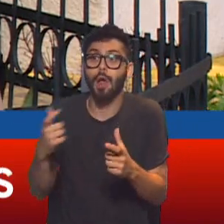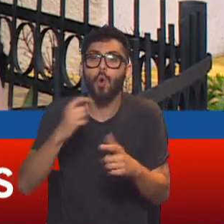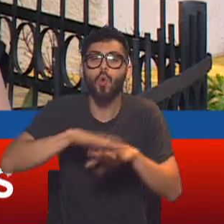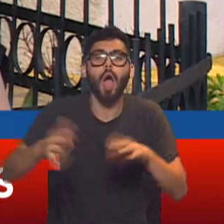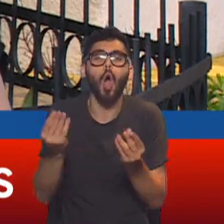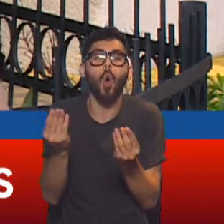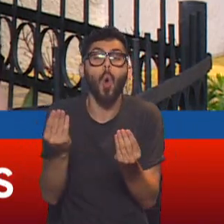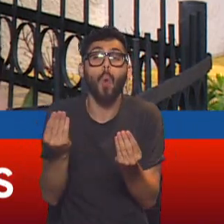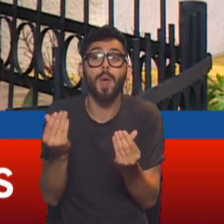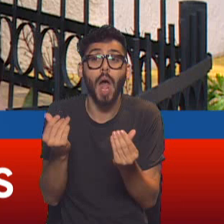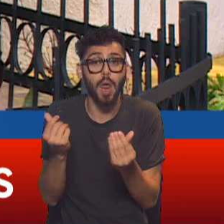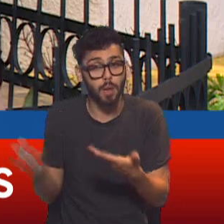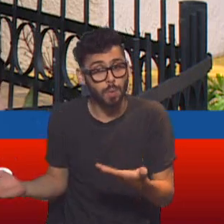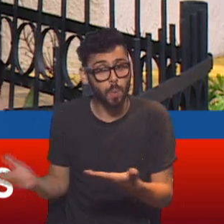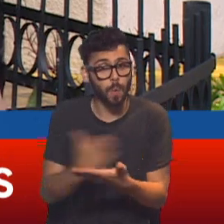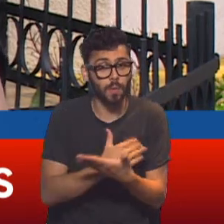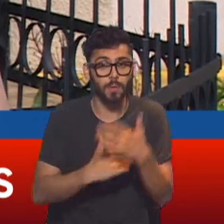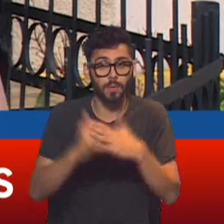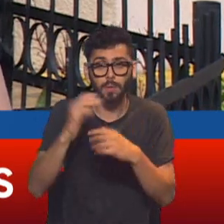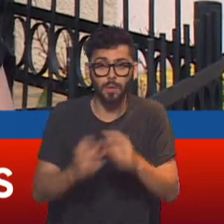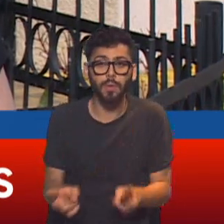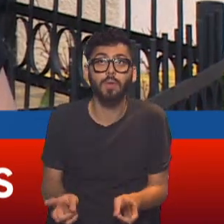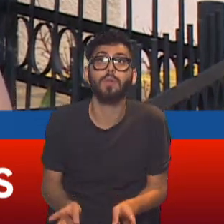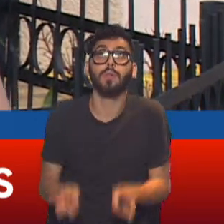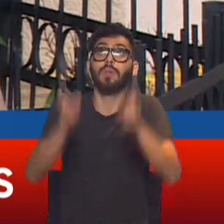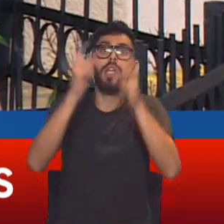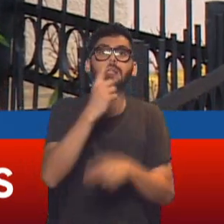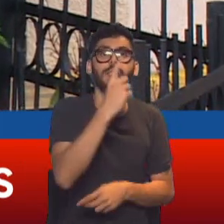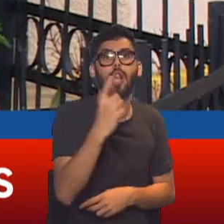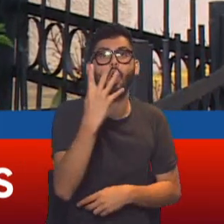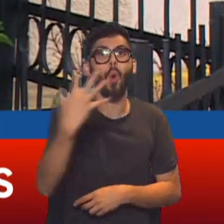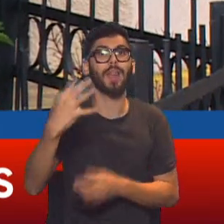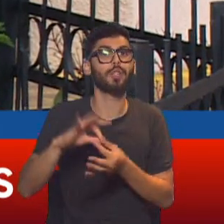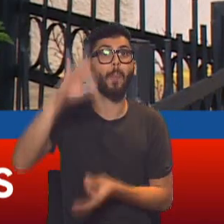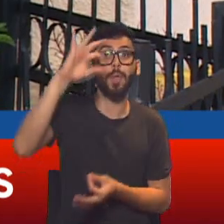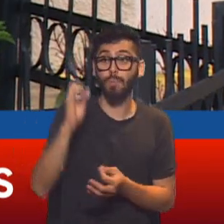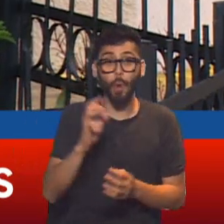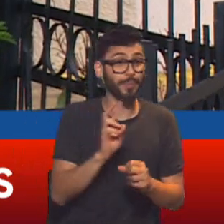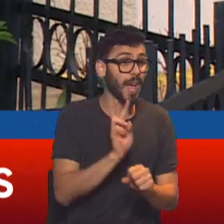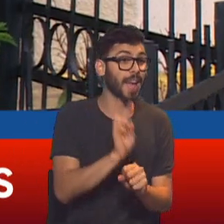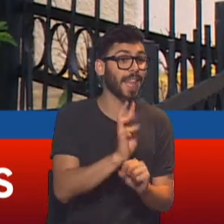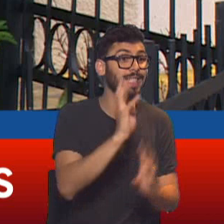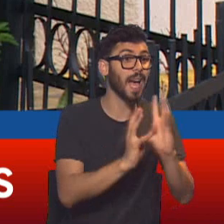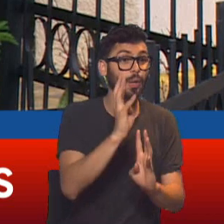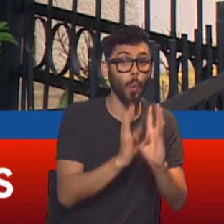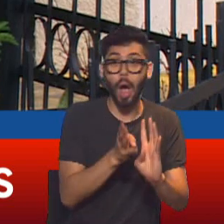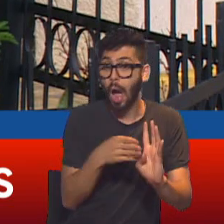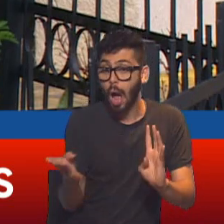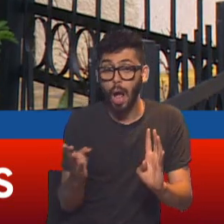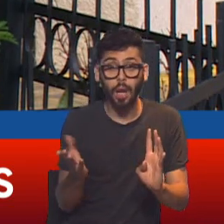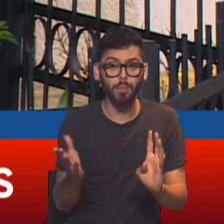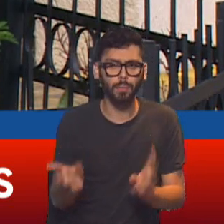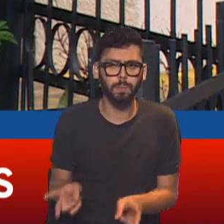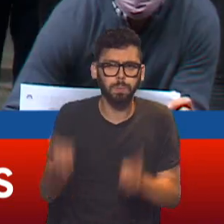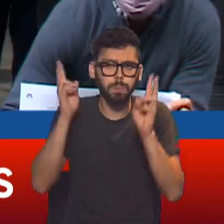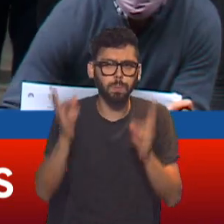construir torres de 145 metros de altura al lado de la Reserva Ecológica, uno de los sitios ambientalmente más protegidos por ser